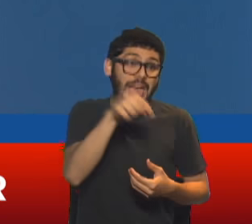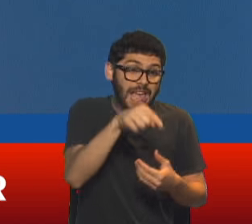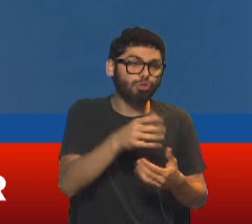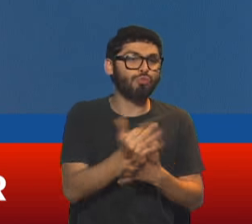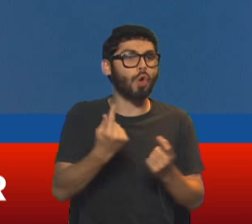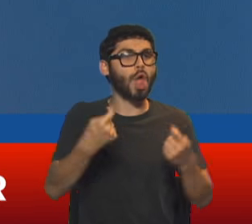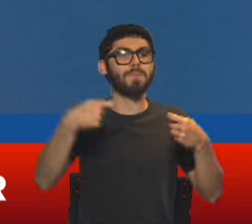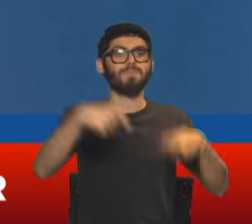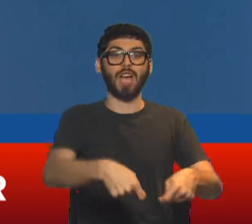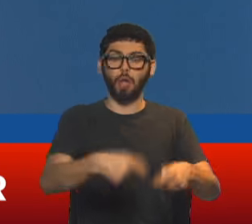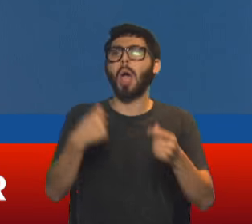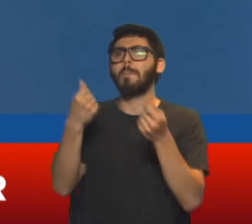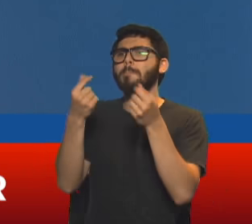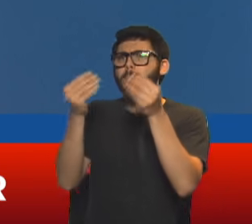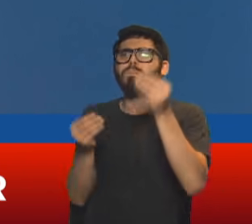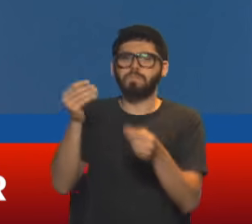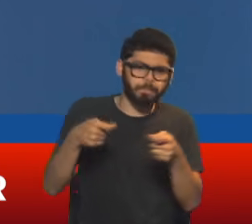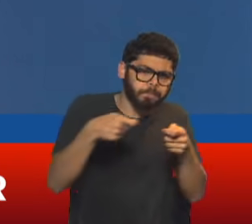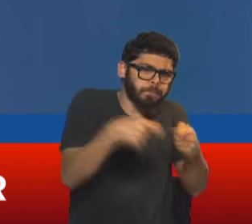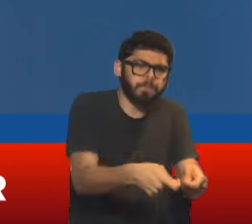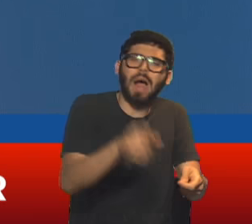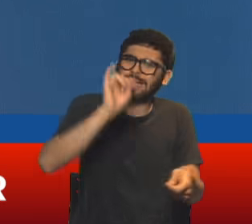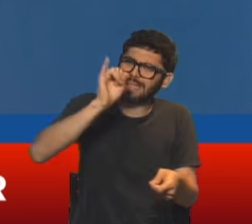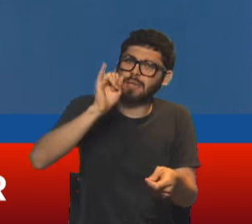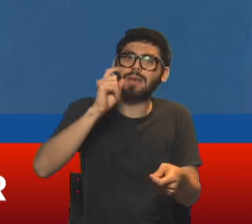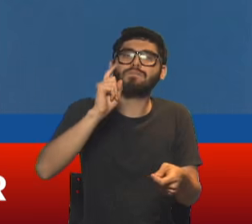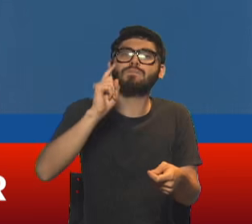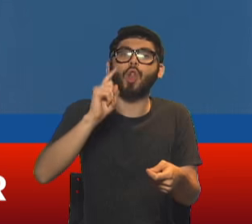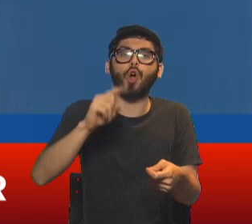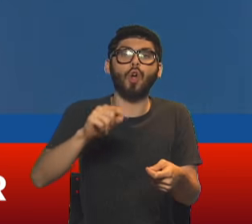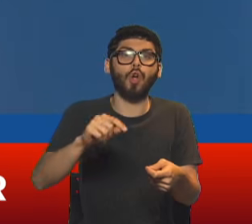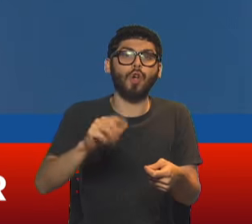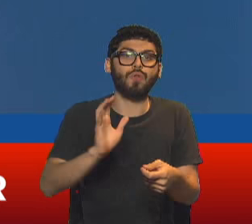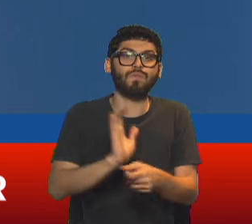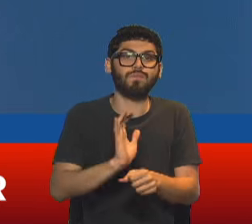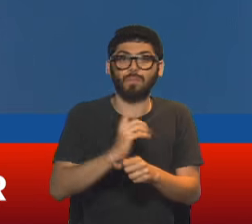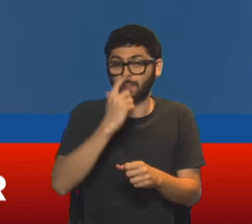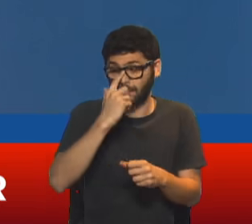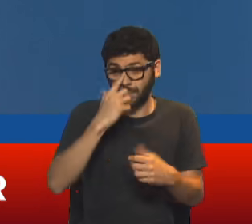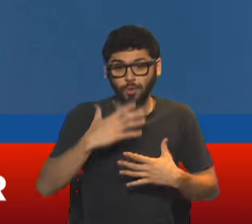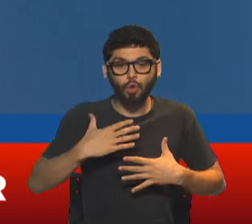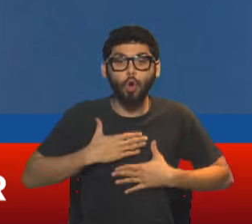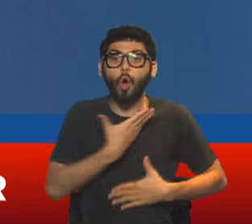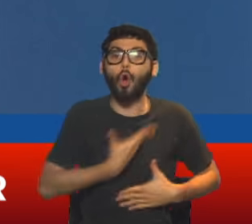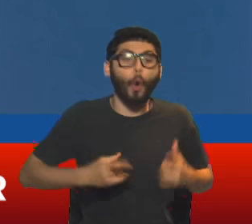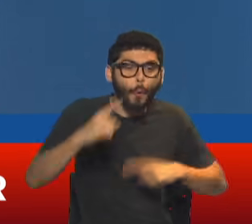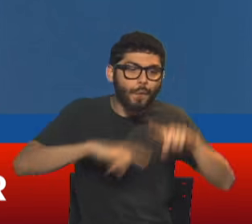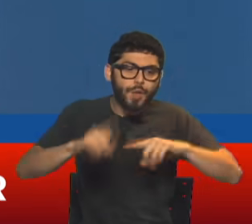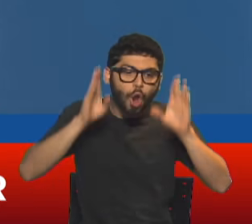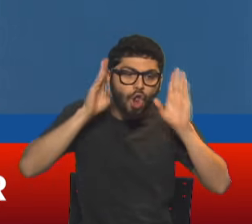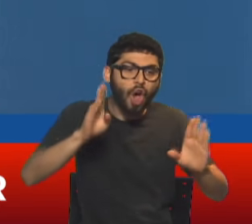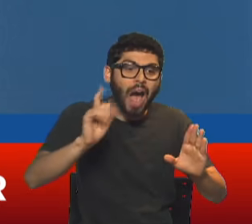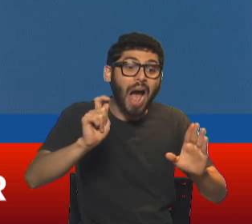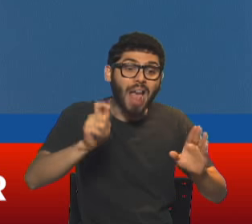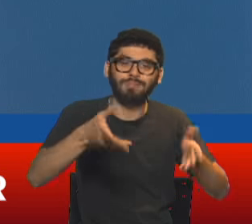inversión de presupuesto pero además es una inversión en relación a cuál es la agenda pública de nuestro gobierno que es la agenda que tiene